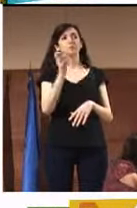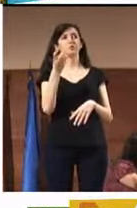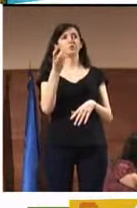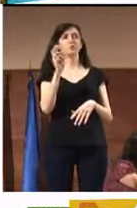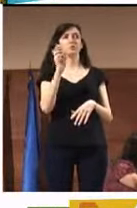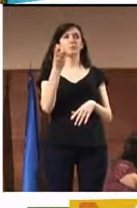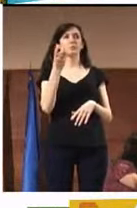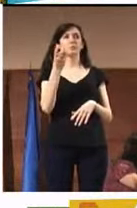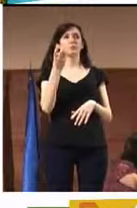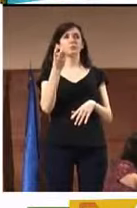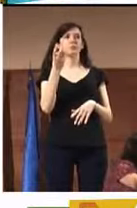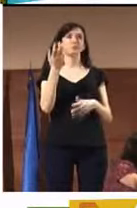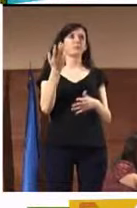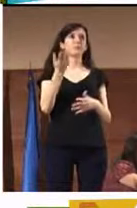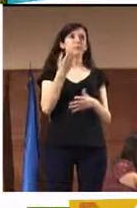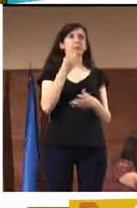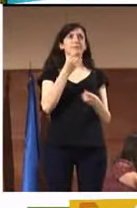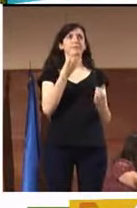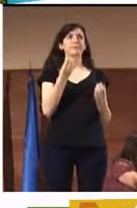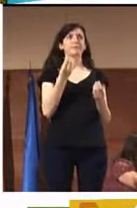otro brazo más?